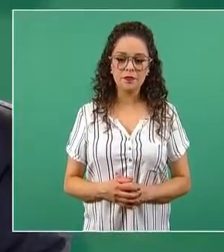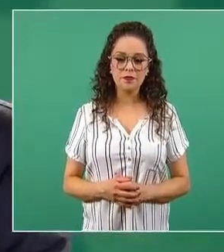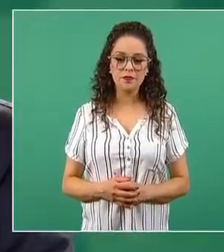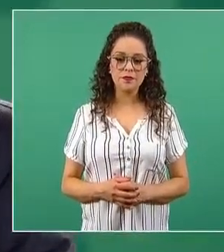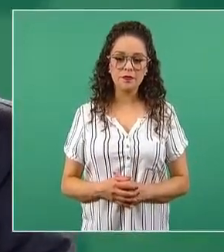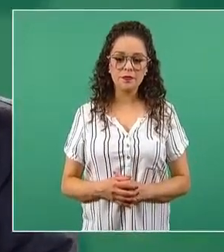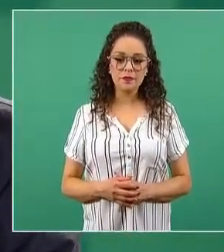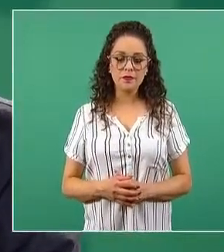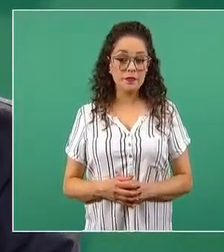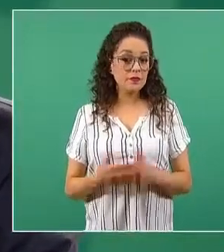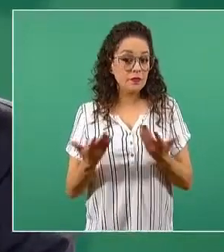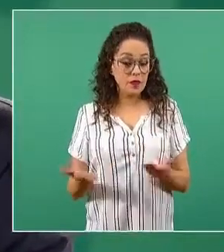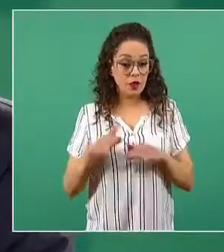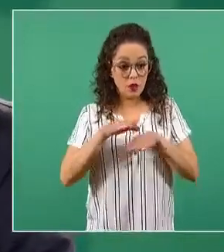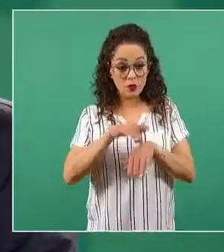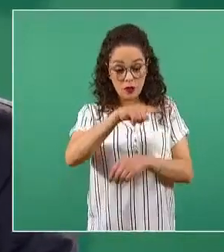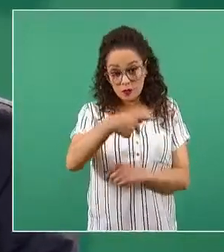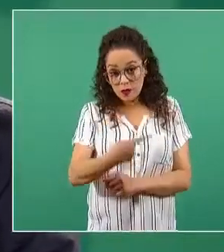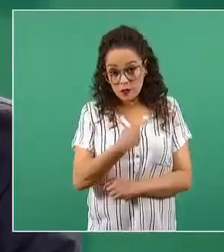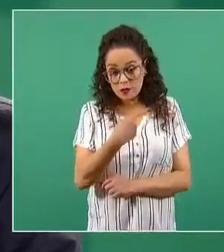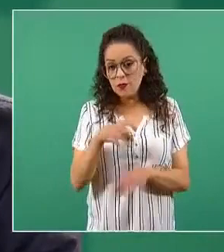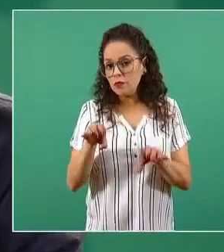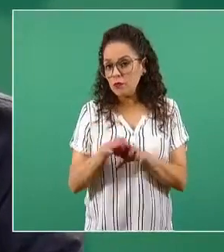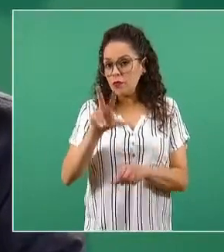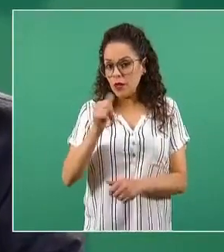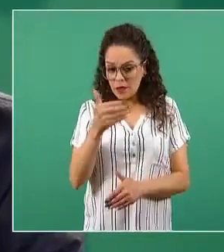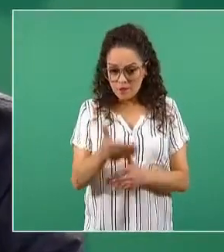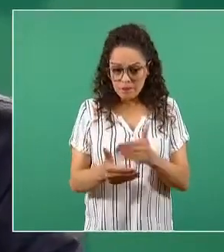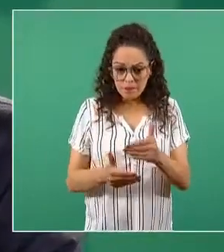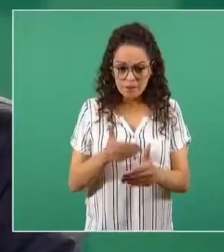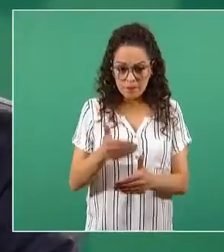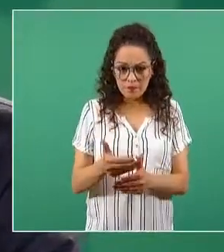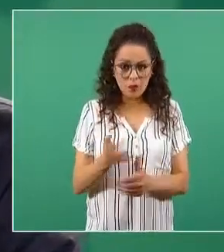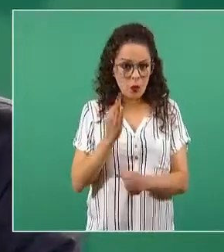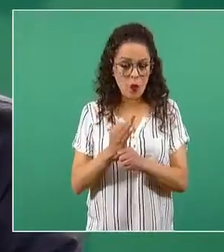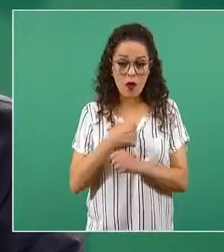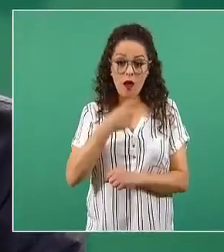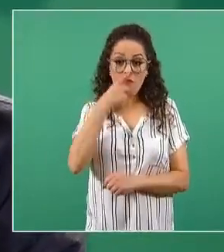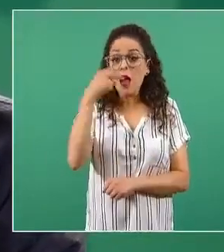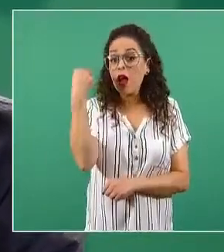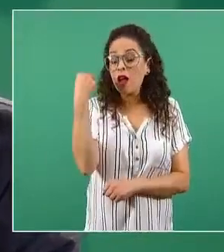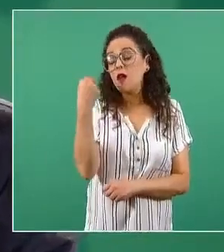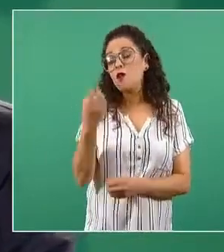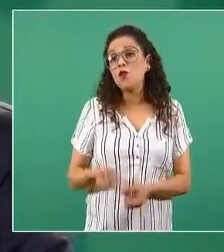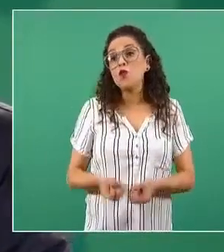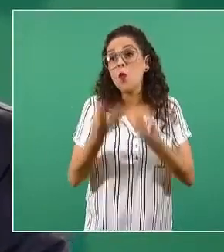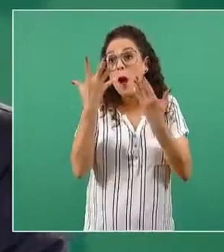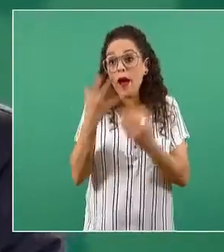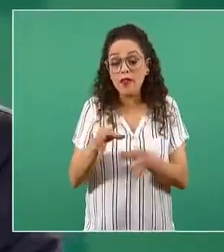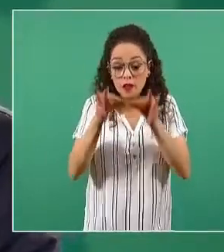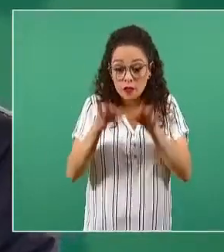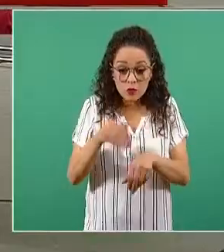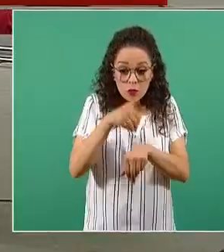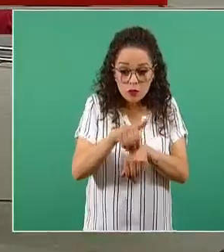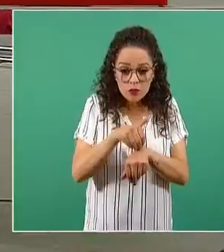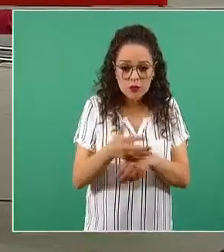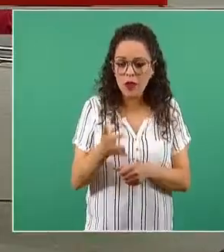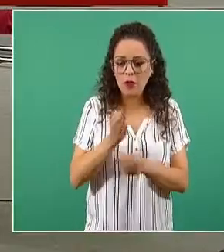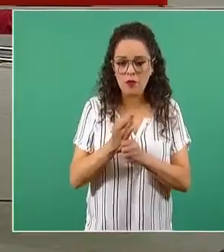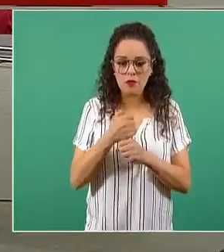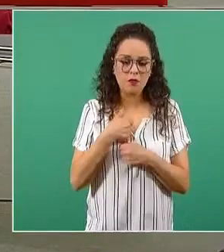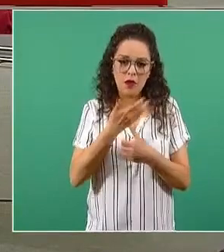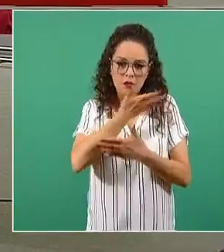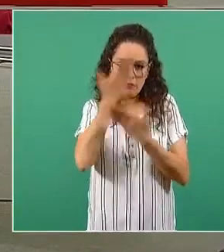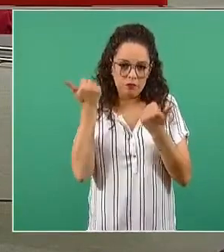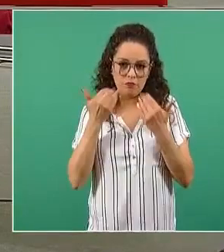Entonces, ante la pregunta de cómo se ha avanzado, más que darle un número, que en este momento no lo tengo, nos lo puede dar el doctor Schwartz, pero